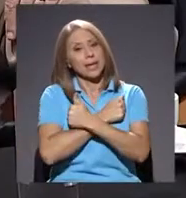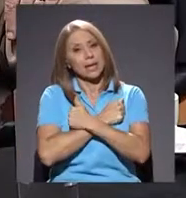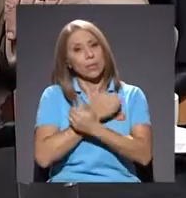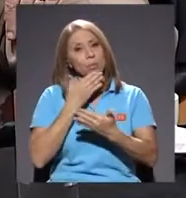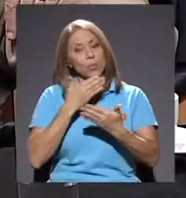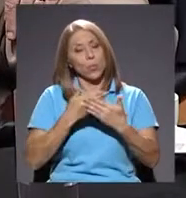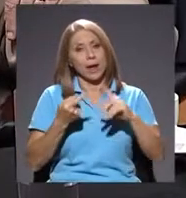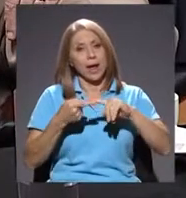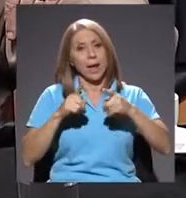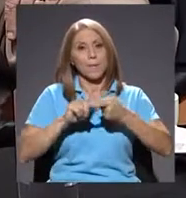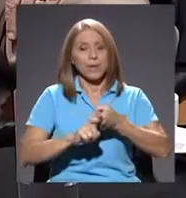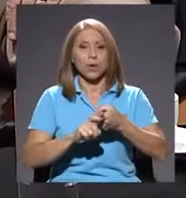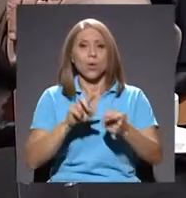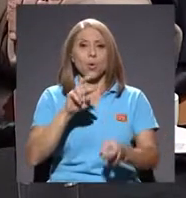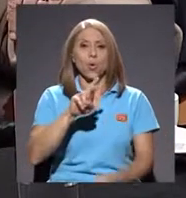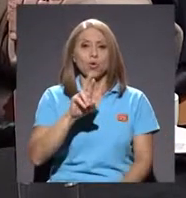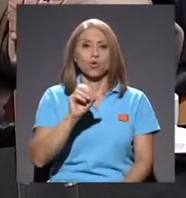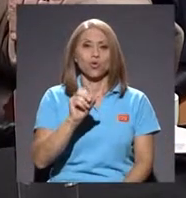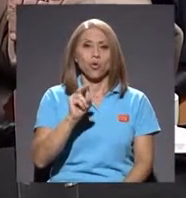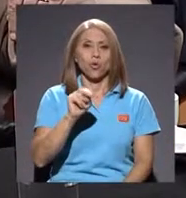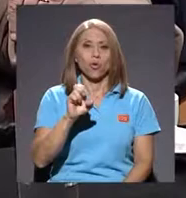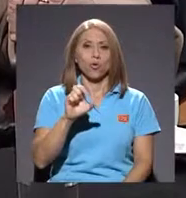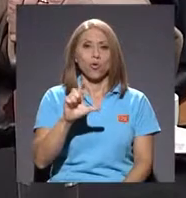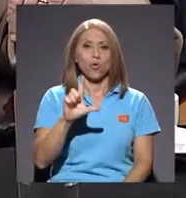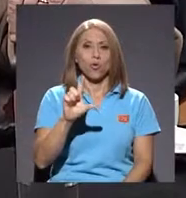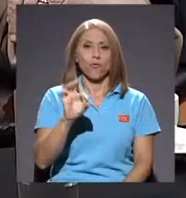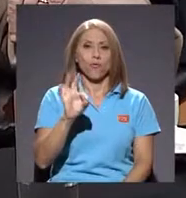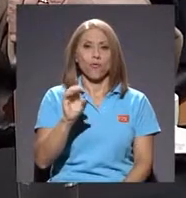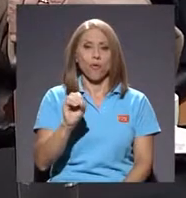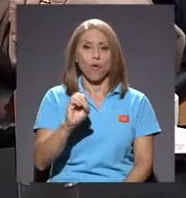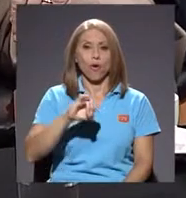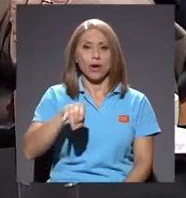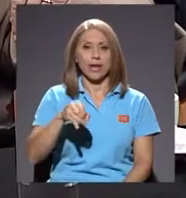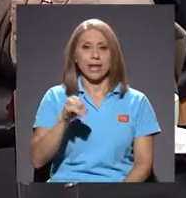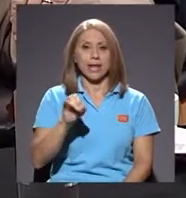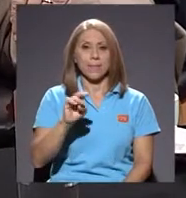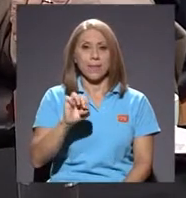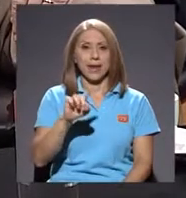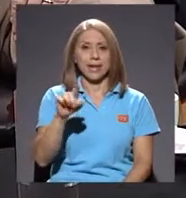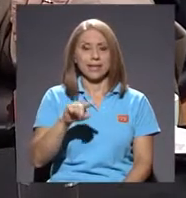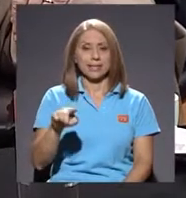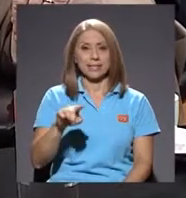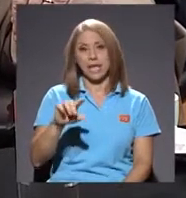amigo ronulfo jiménez y un montón de otras personas c